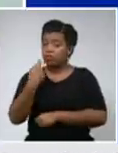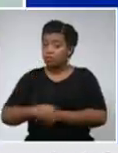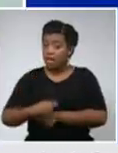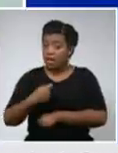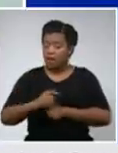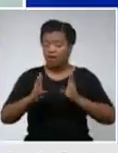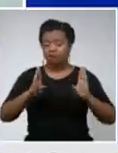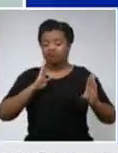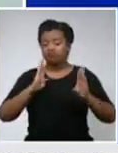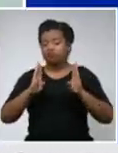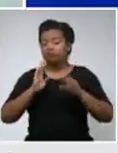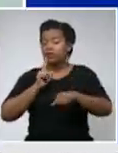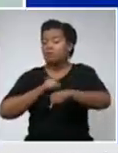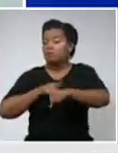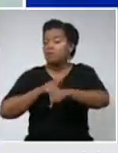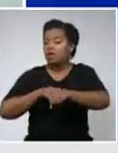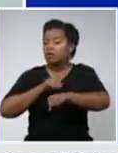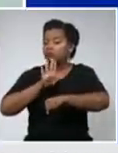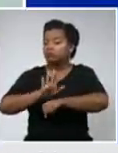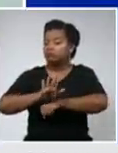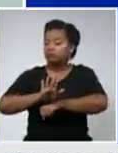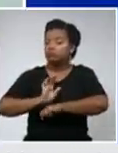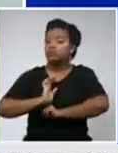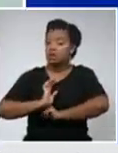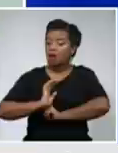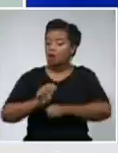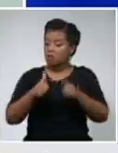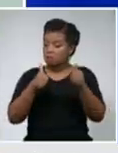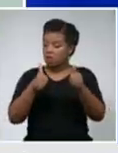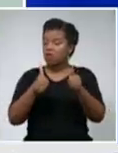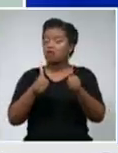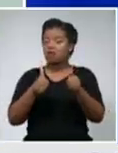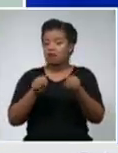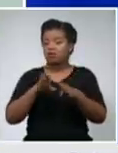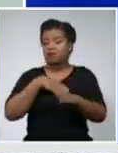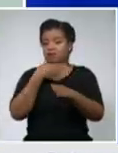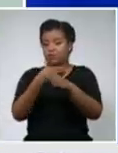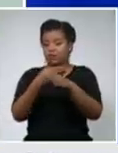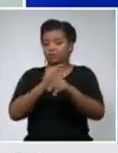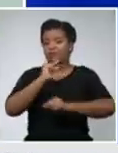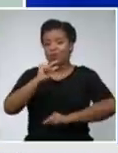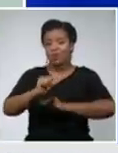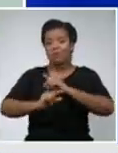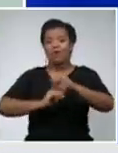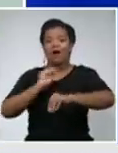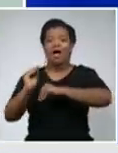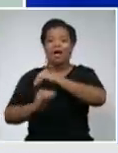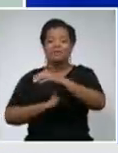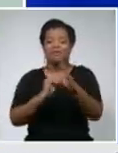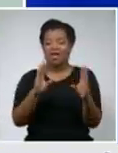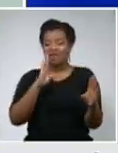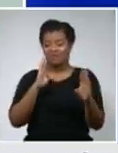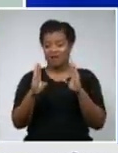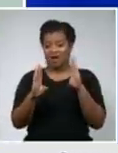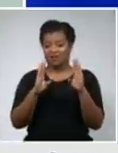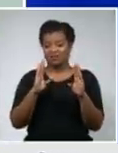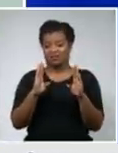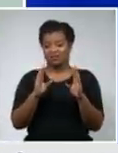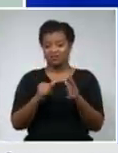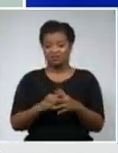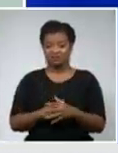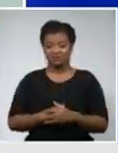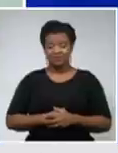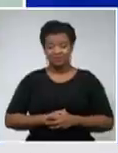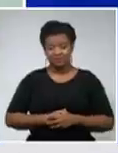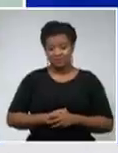tiempo en el cual se mantengan unas tasas de incidencia determinadas para poder cambiarlo. En la